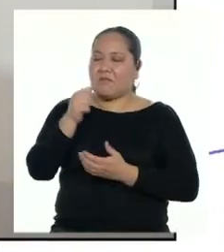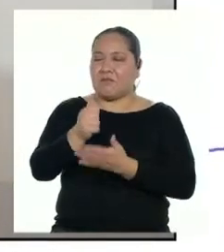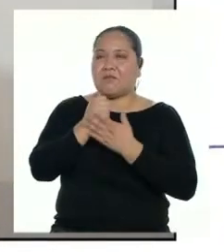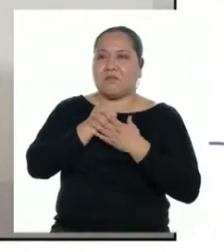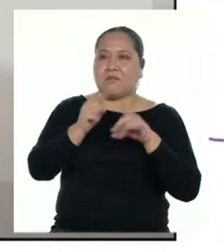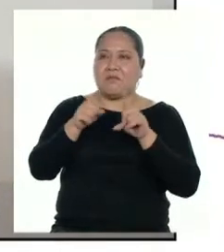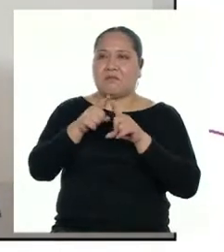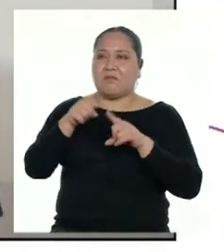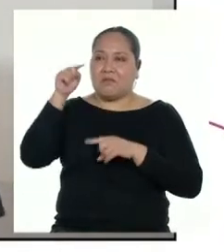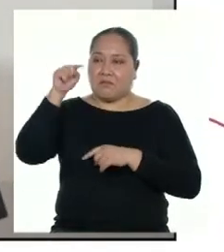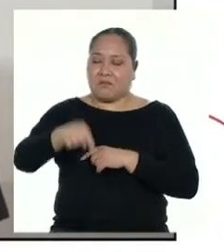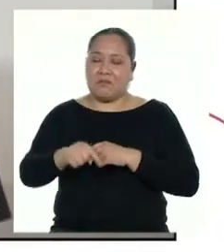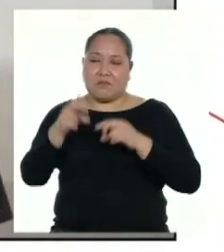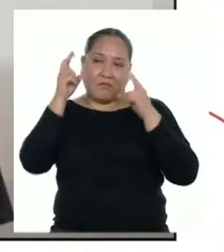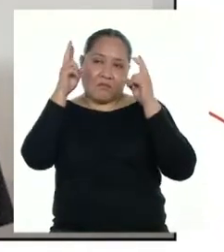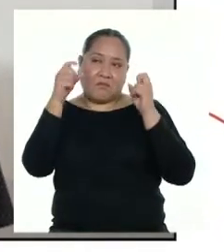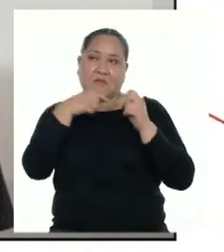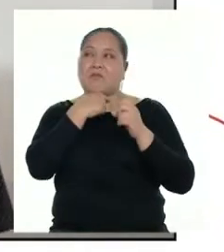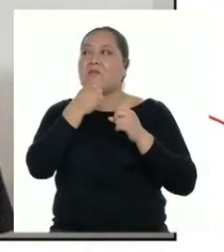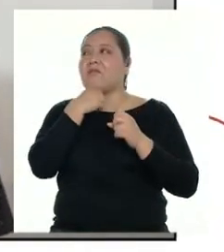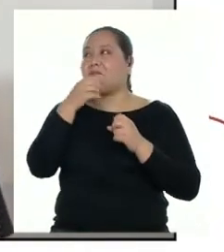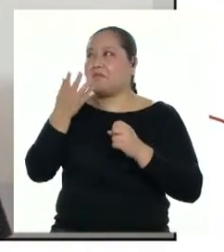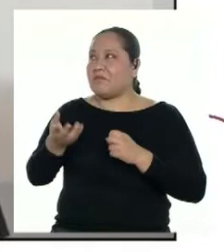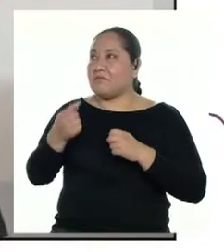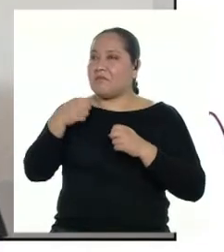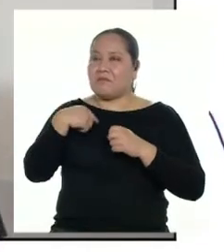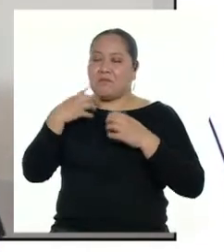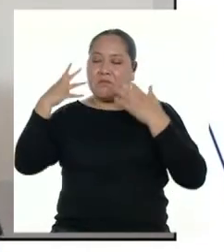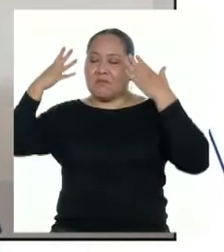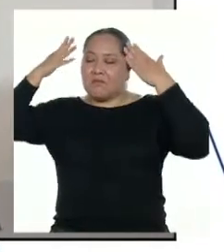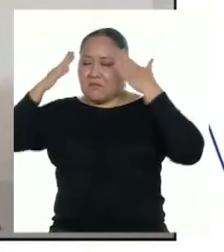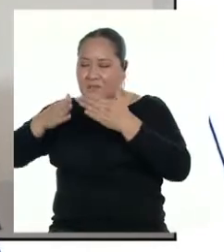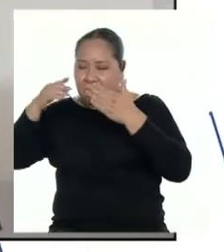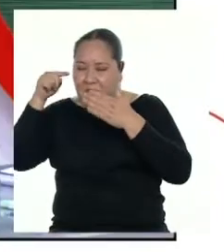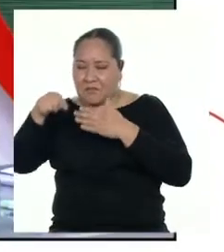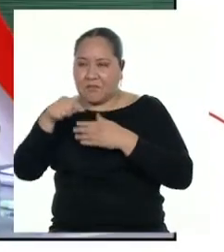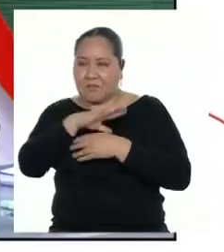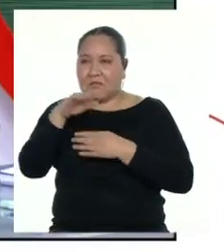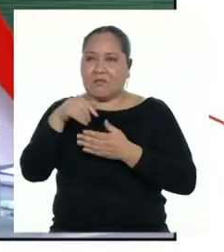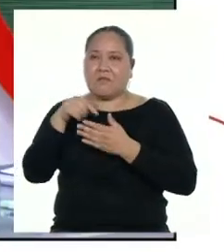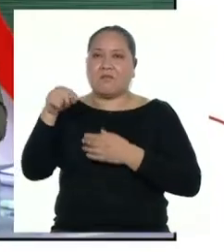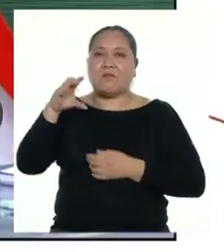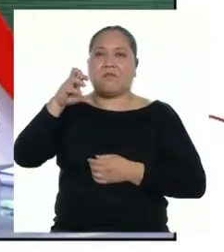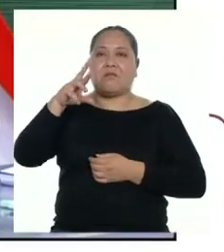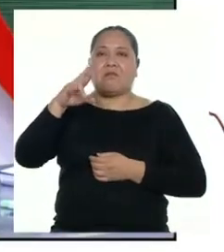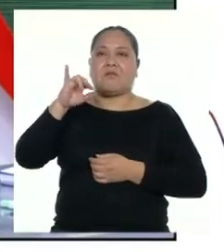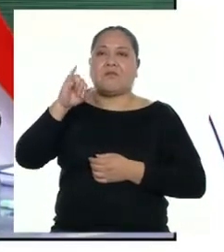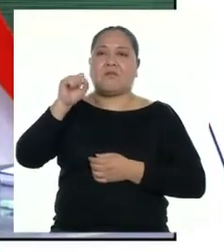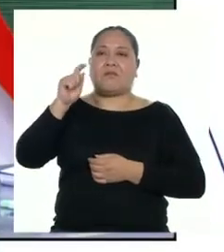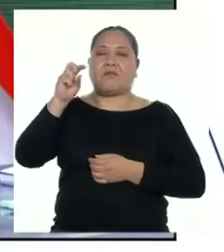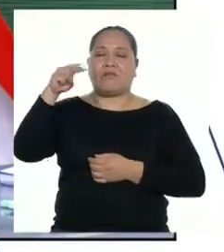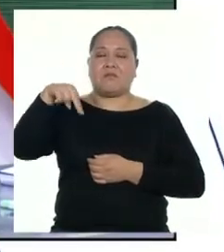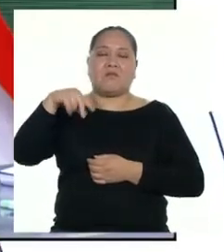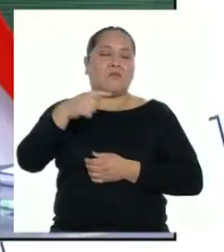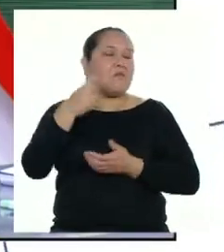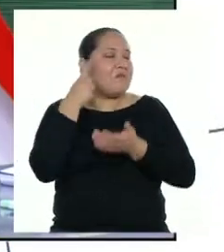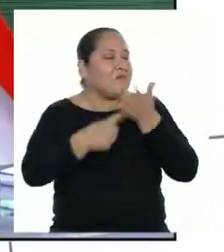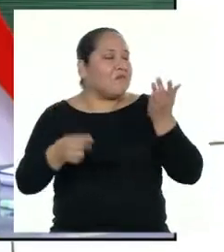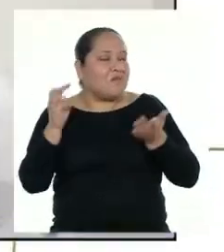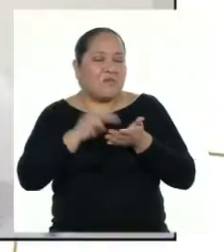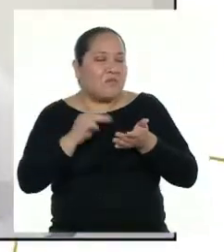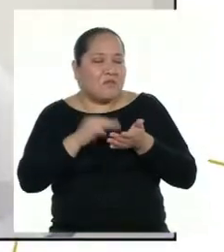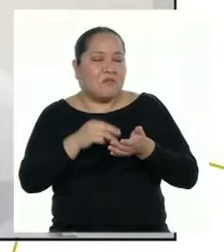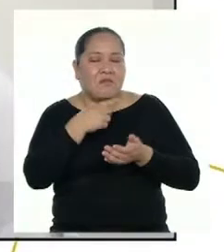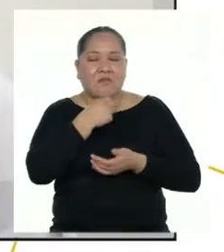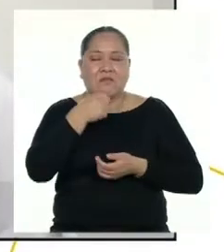que al ser una actividad que me gusta, hace que yo me enfoque el 100% en ello. Cristian, ¿qué fue lo que más te gustó de este